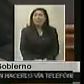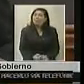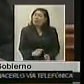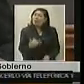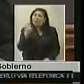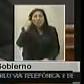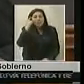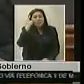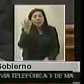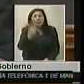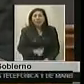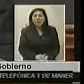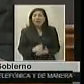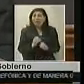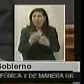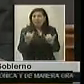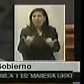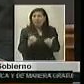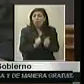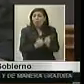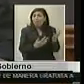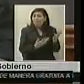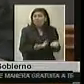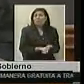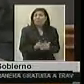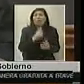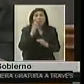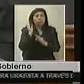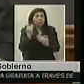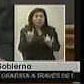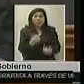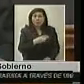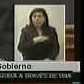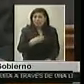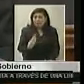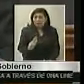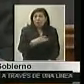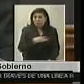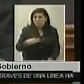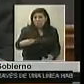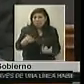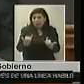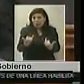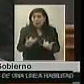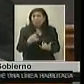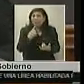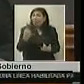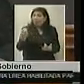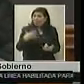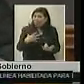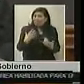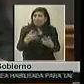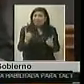Pensamos honestamente, presidente, que el día de hoy, con esperanza, la exposición de este gobierno y de este gabinete nos iba a decir que